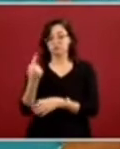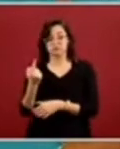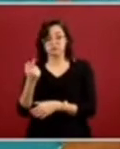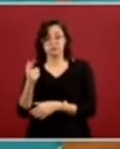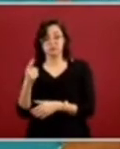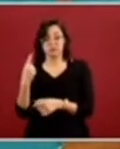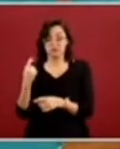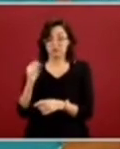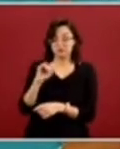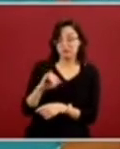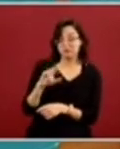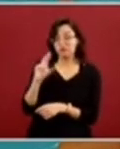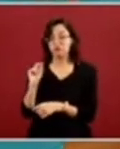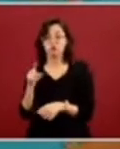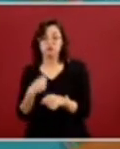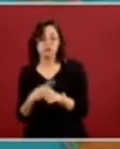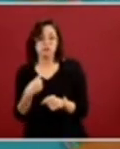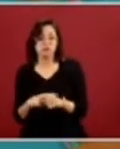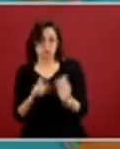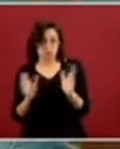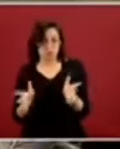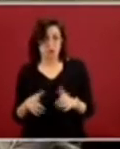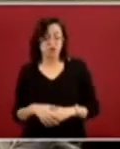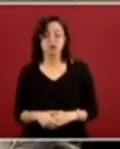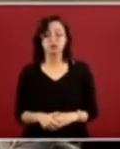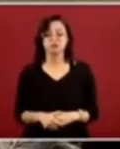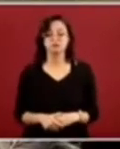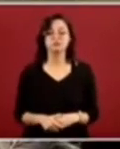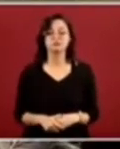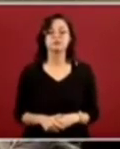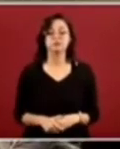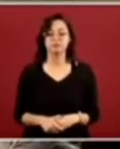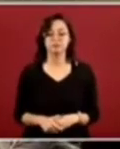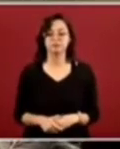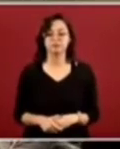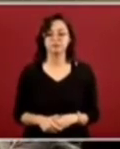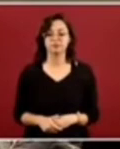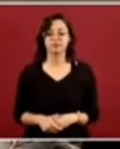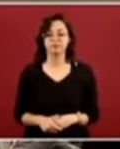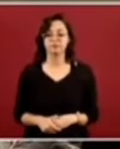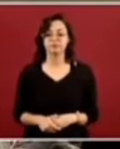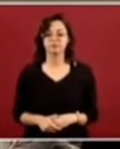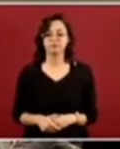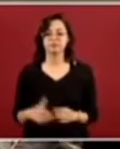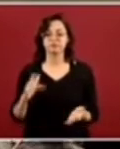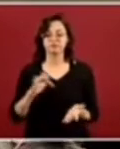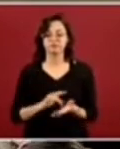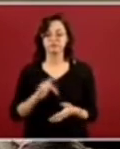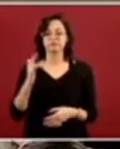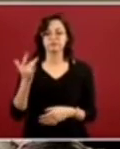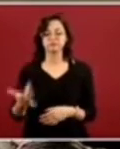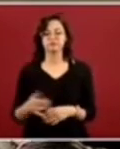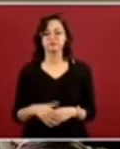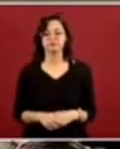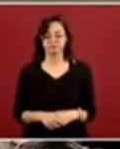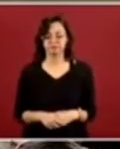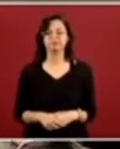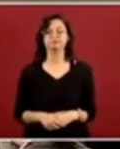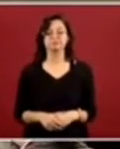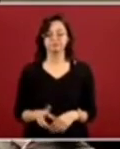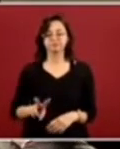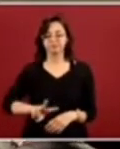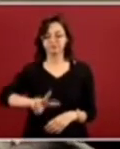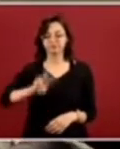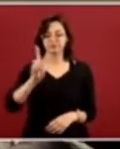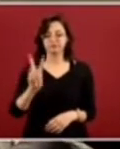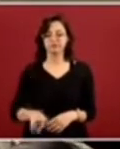ha dado positivo a COVID-19. Sí, y le agradezco la pregunta porque efectivamente yo creo